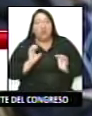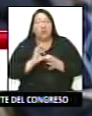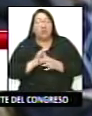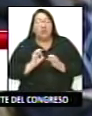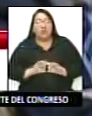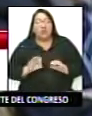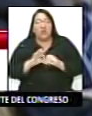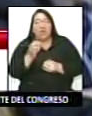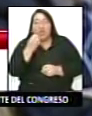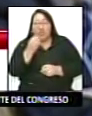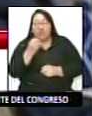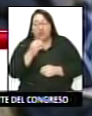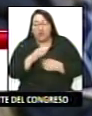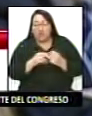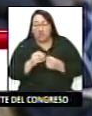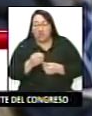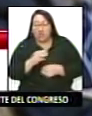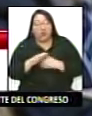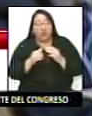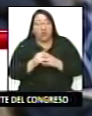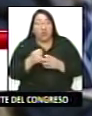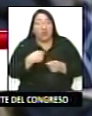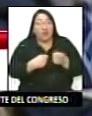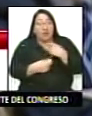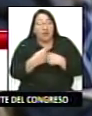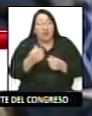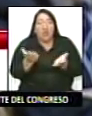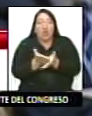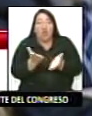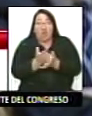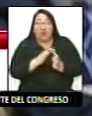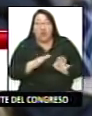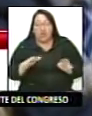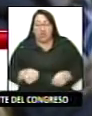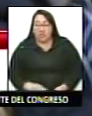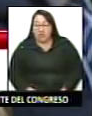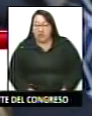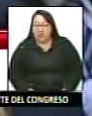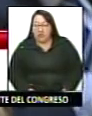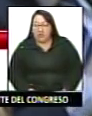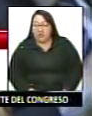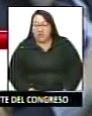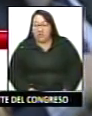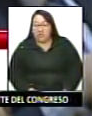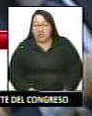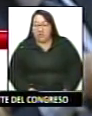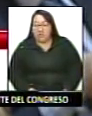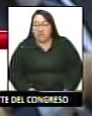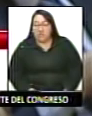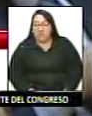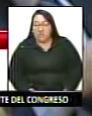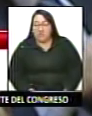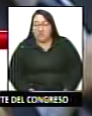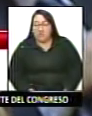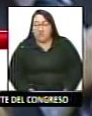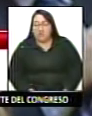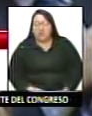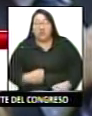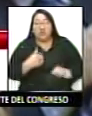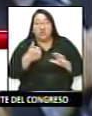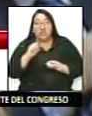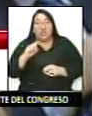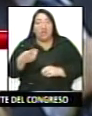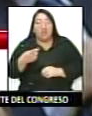la gastronomía y la alimentación escolar. Tenemos más de 60.000 escuelas, atendemos a más